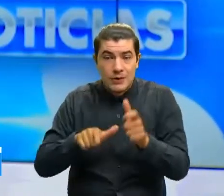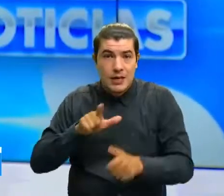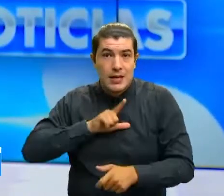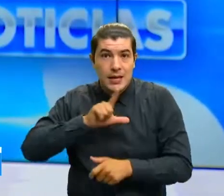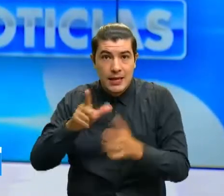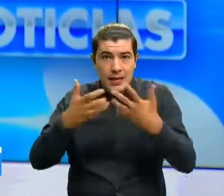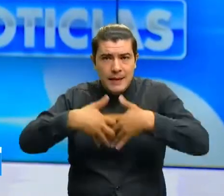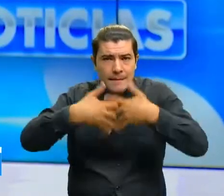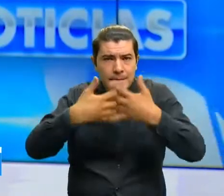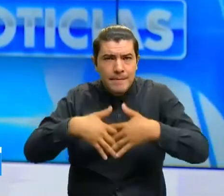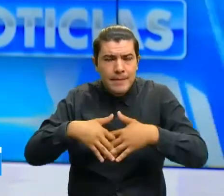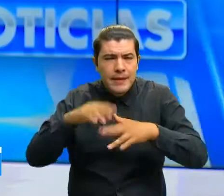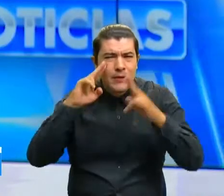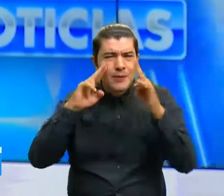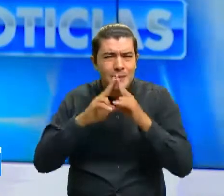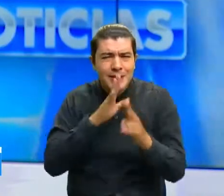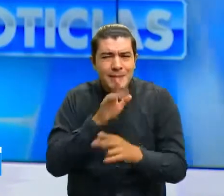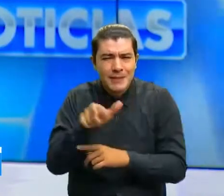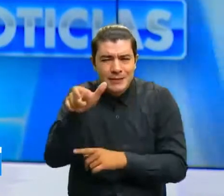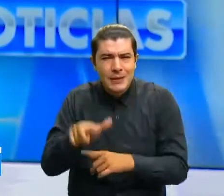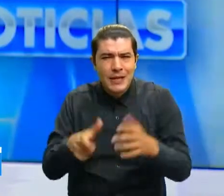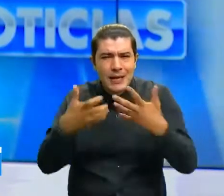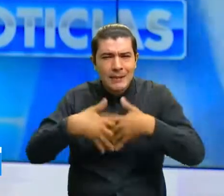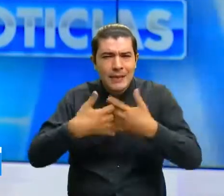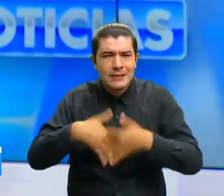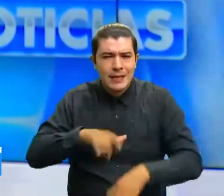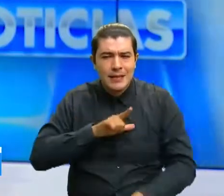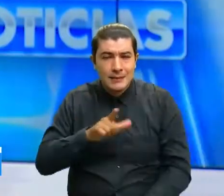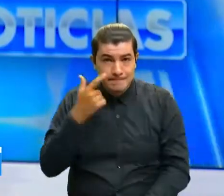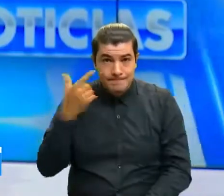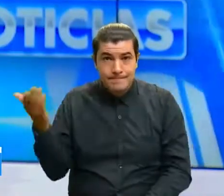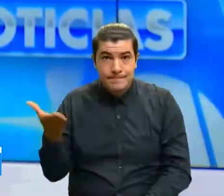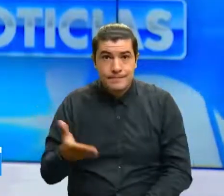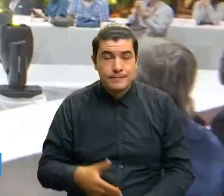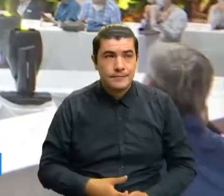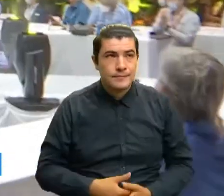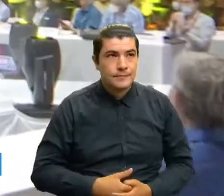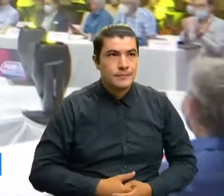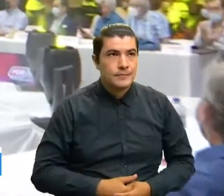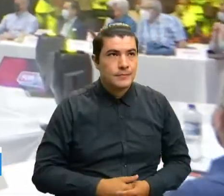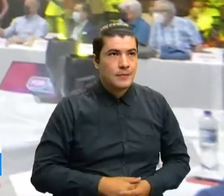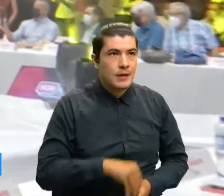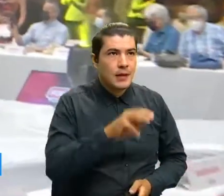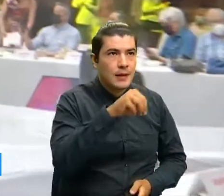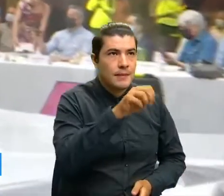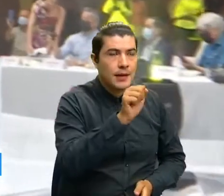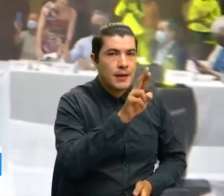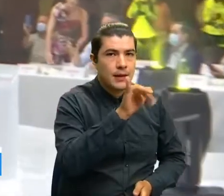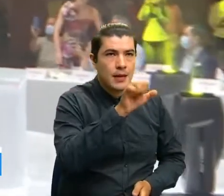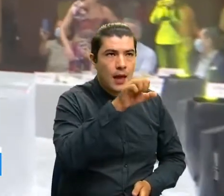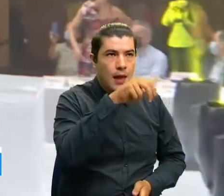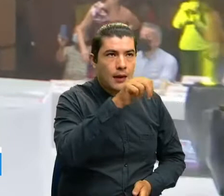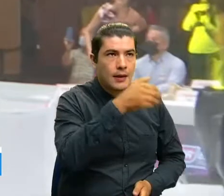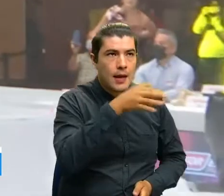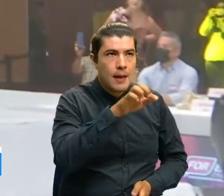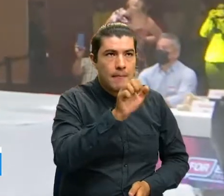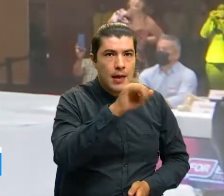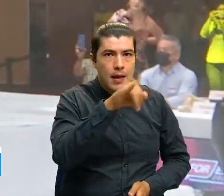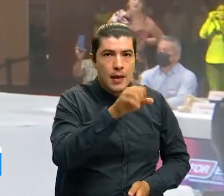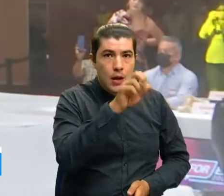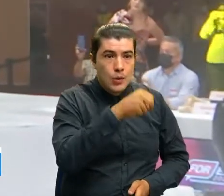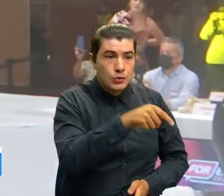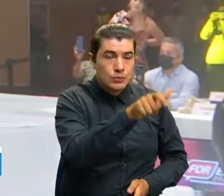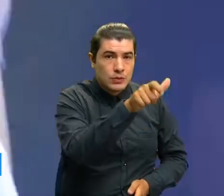Conozcamos quiénes fueron los invitados y detalles de este foro empresarial. Mariana Pajón, medallista olímpica y orgullo del